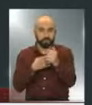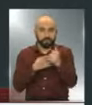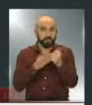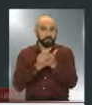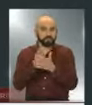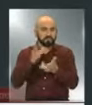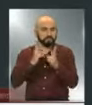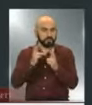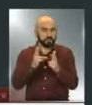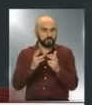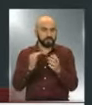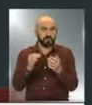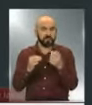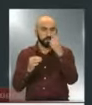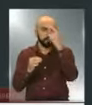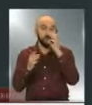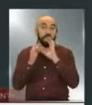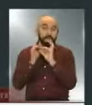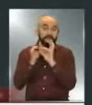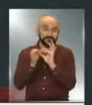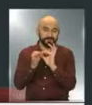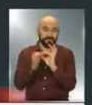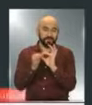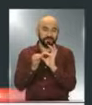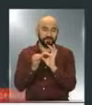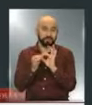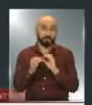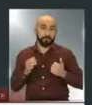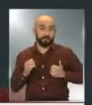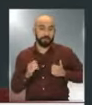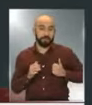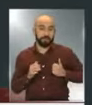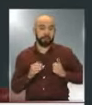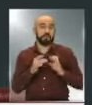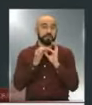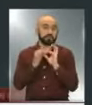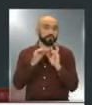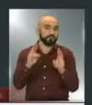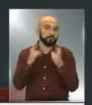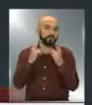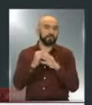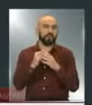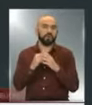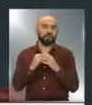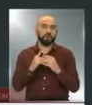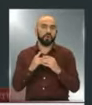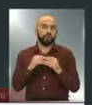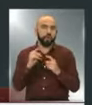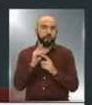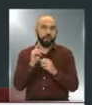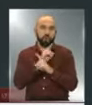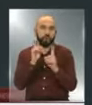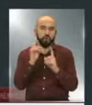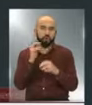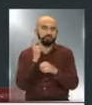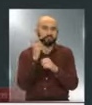pero gracias a la reacción de funcionarios de la PDI lograron evitar que